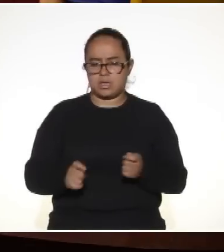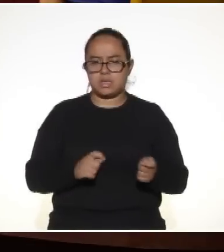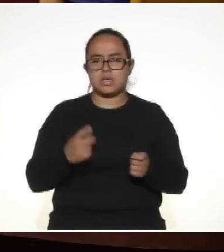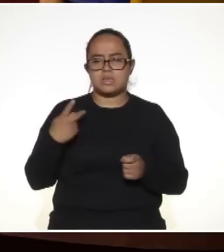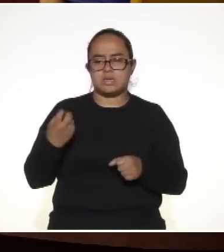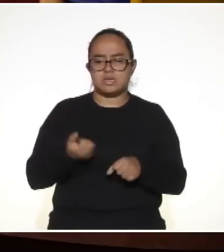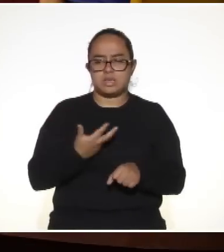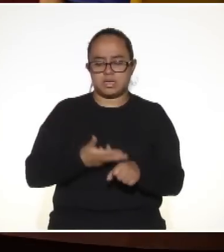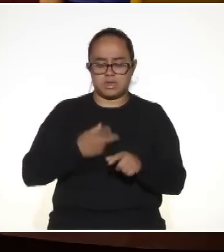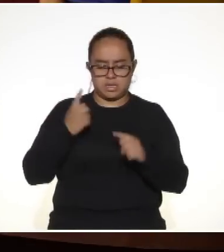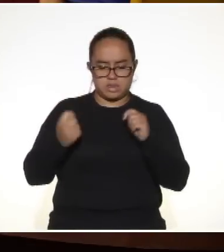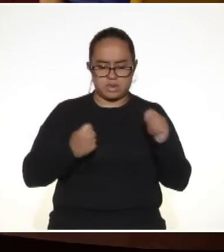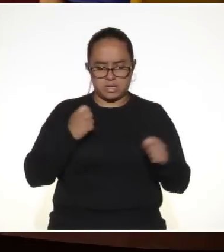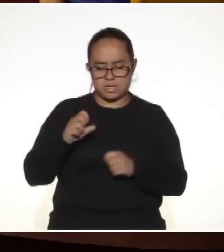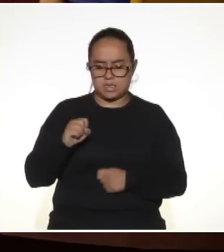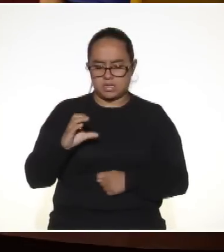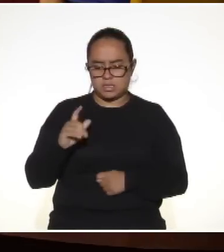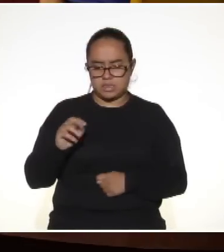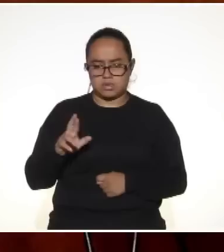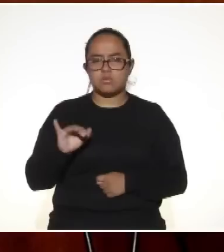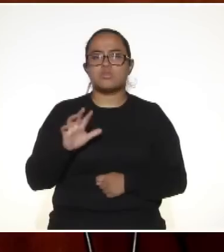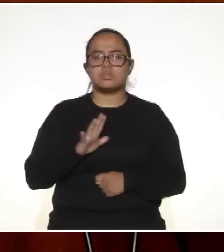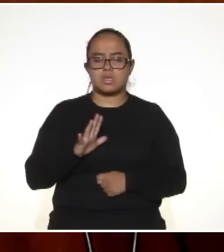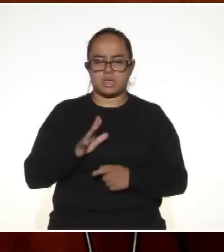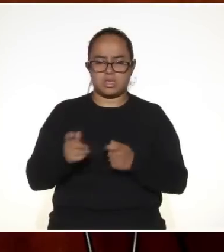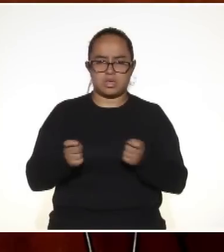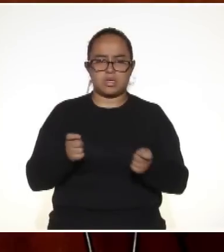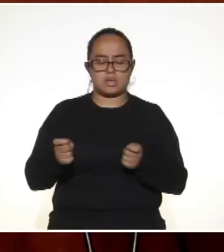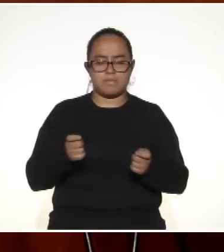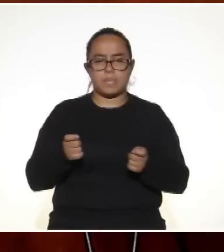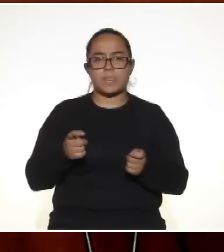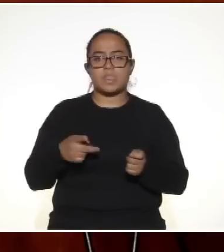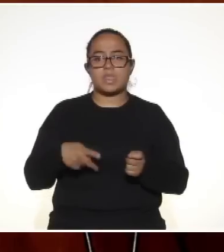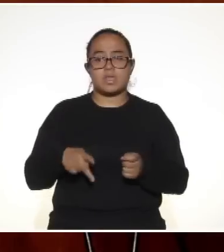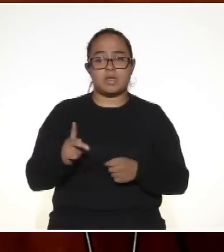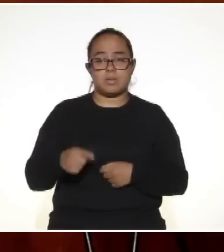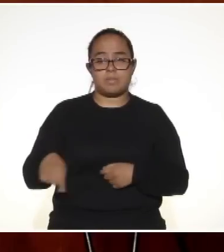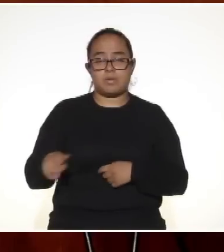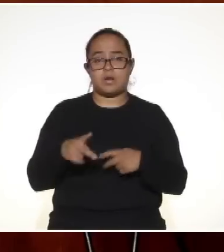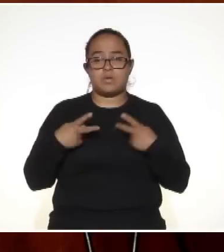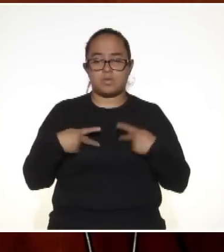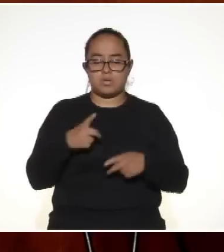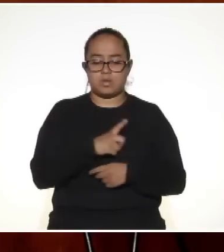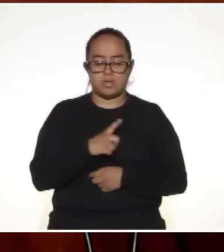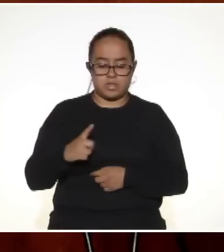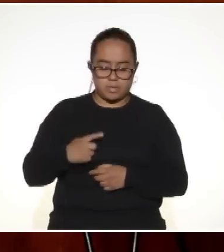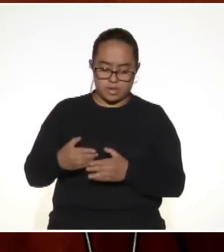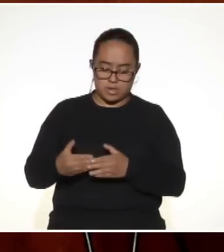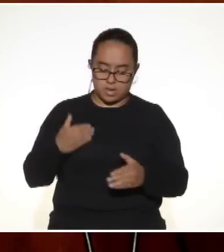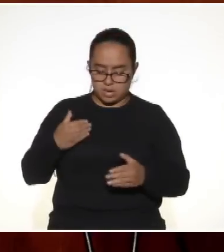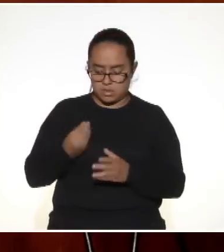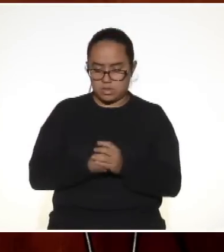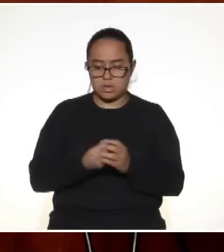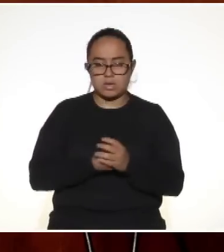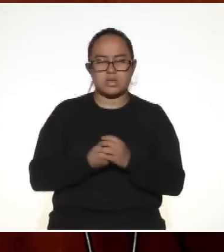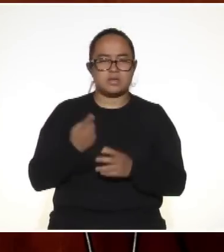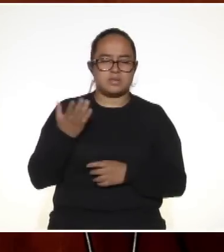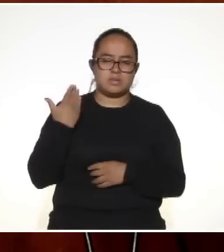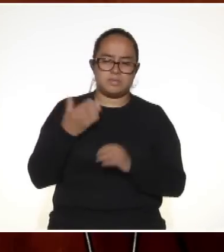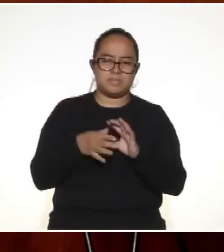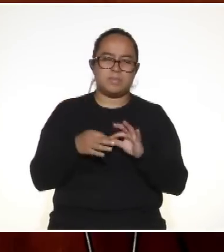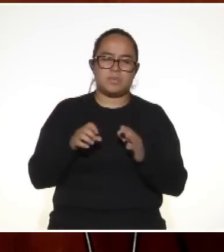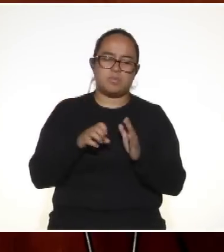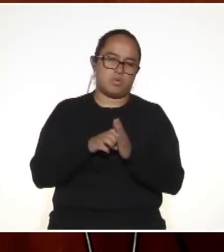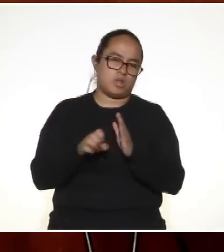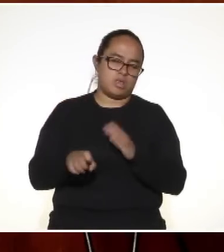de Turismo, sí hay regulación. En teoría, estas personas deben estar capacitadas, así como lo comentaban hace ratito de